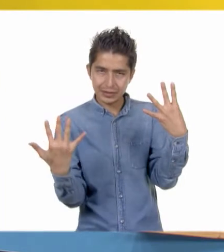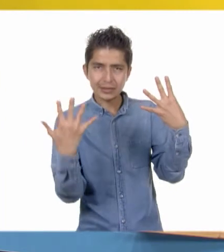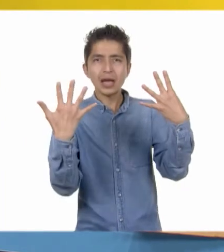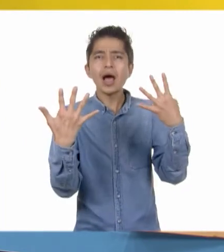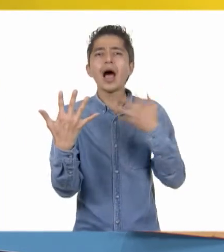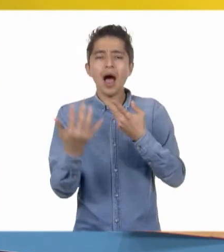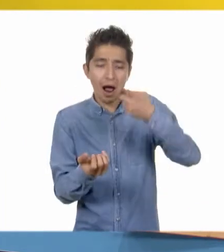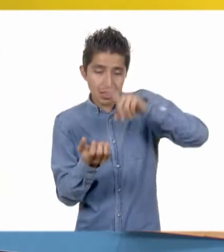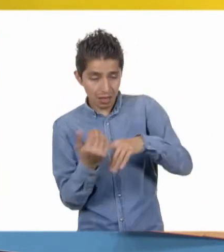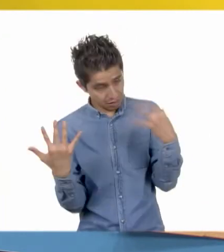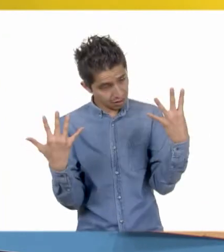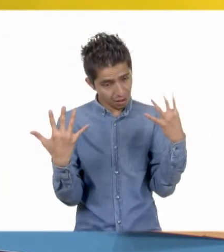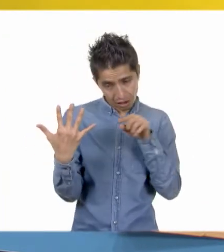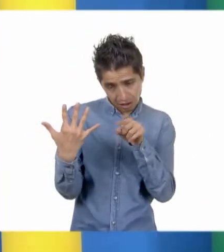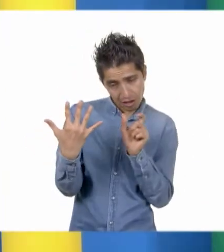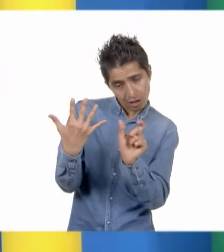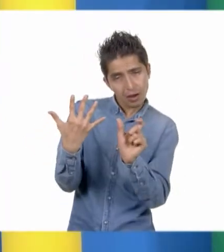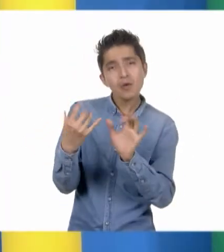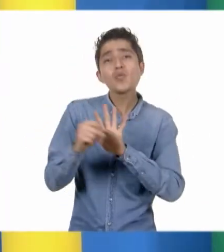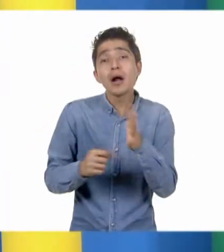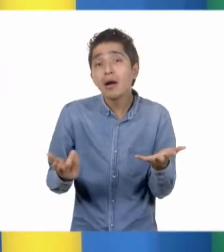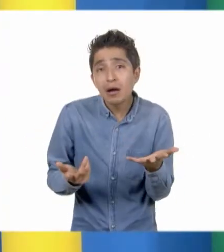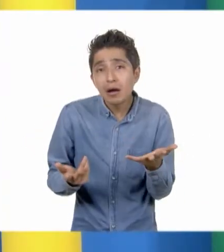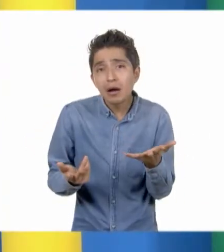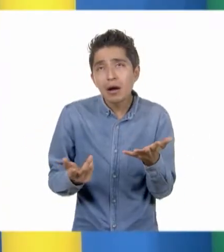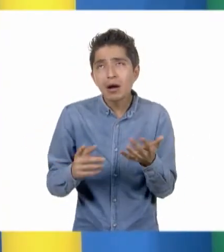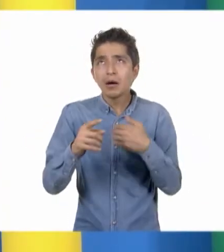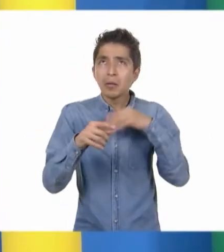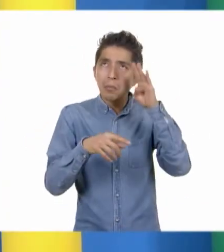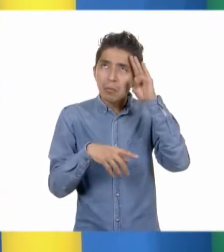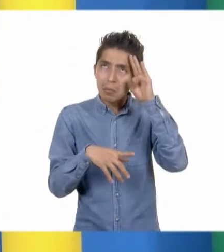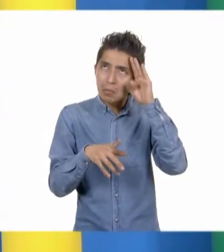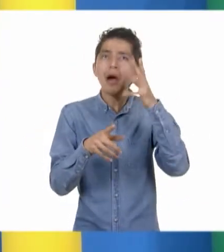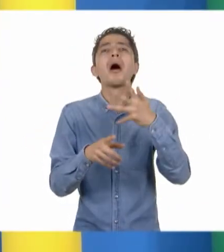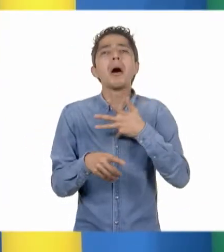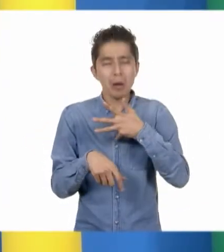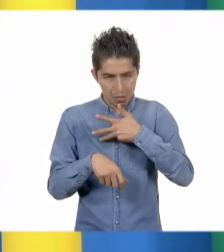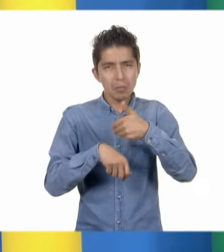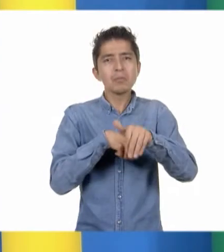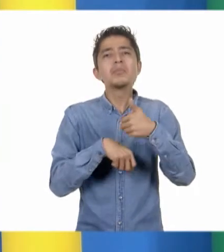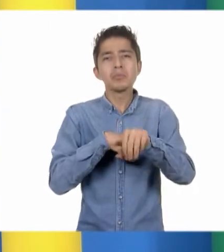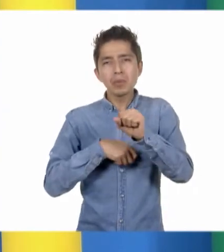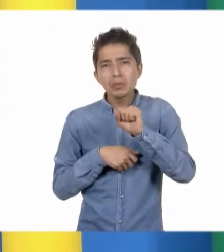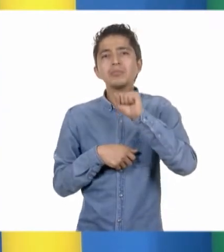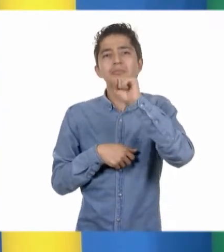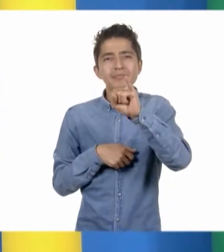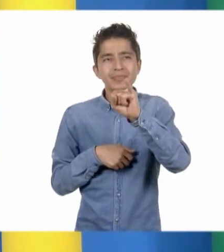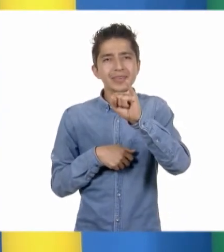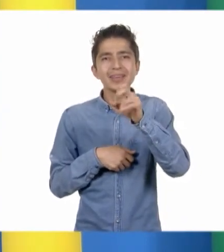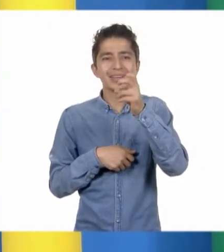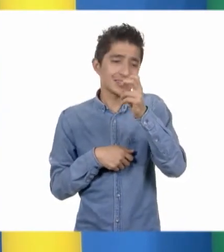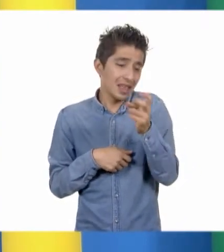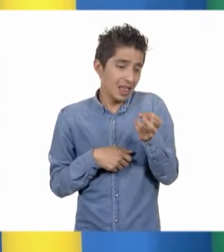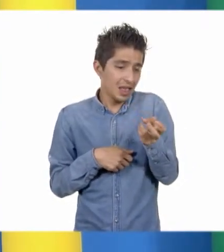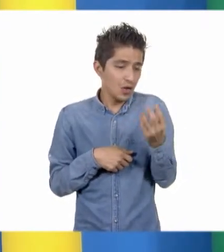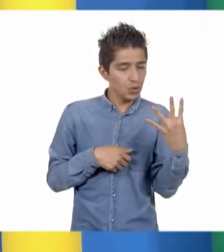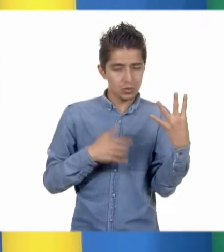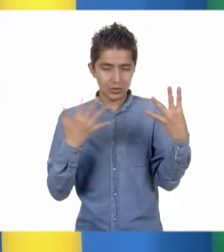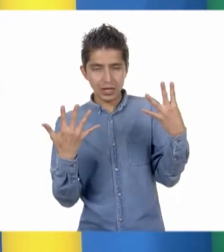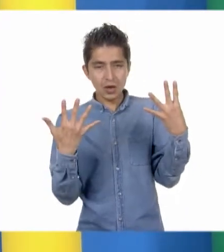hay? ¿Qué dirías, María? Pues diría que claro que encontramos números en medio de estas dos, del 4 y el